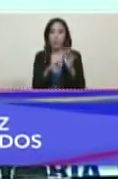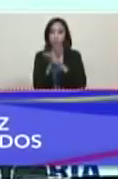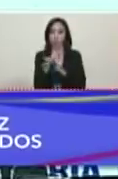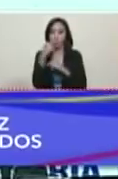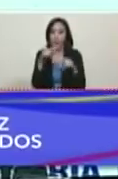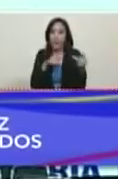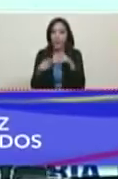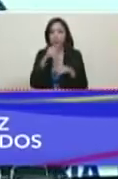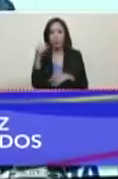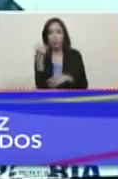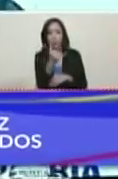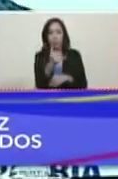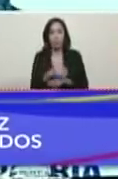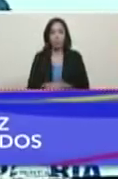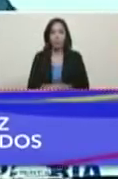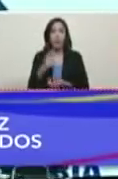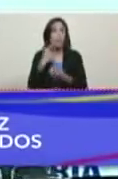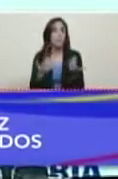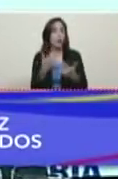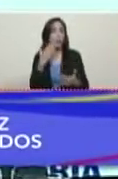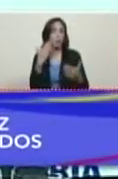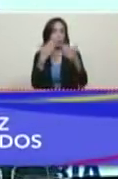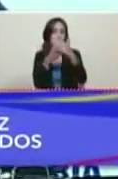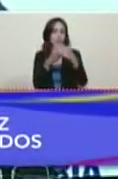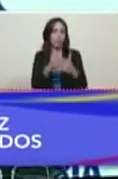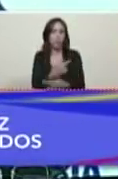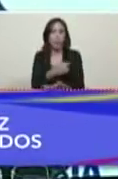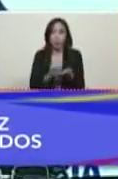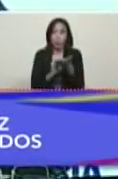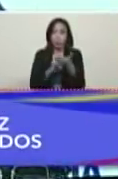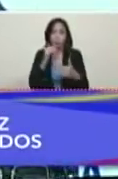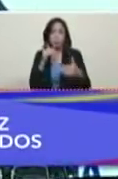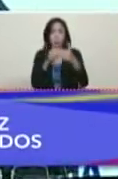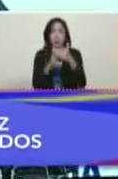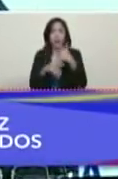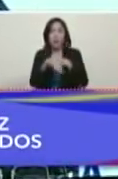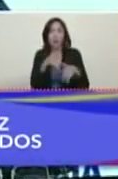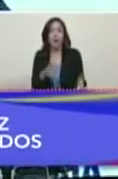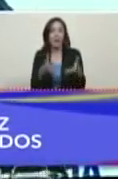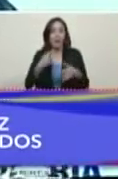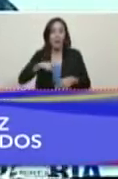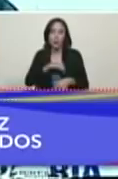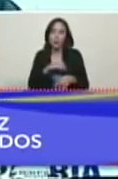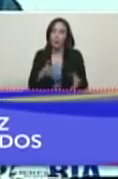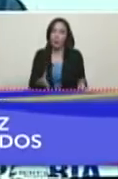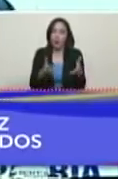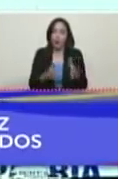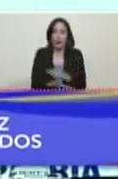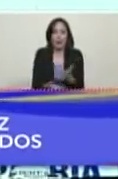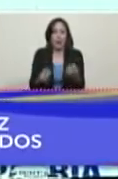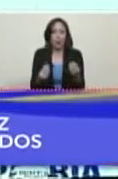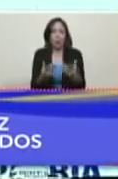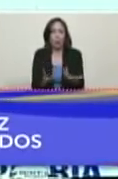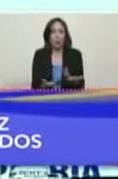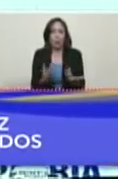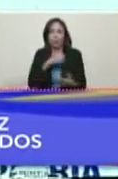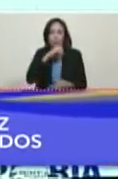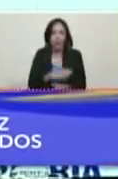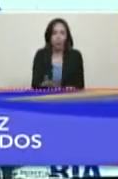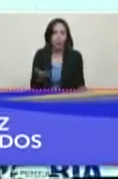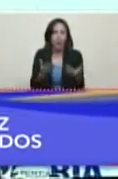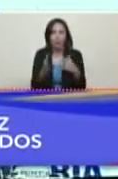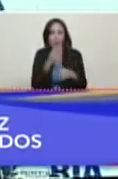denunciado que vamos a enfrentar y que vamos a derrotar no tiene parangón en la historia